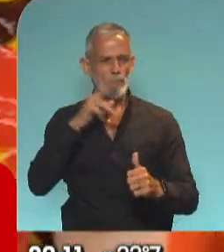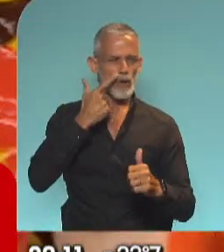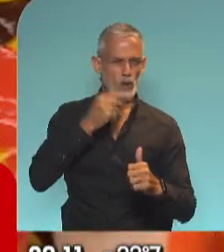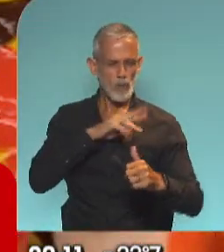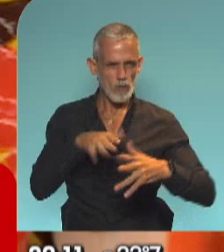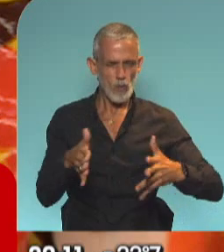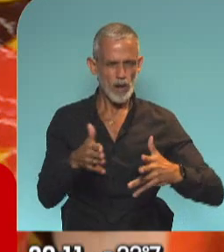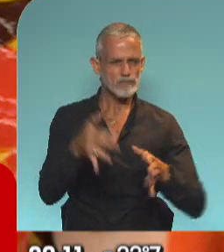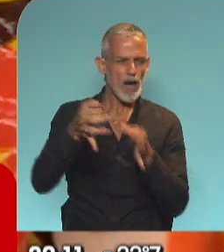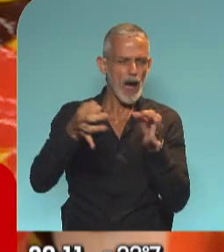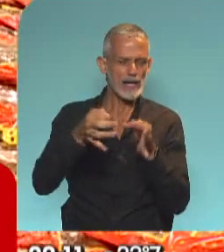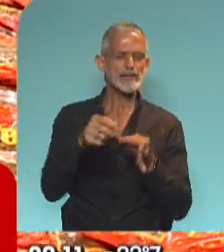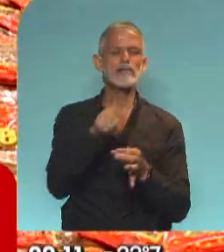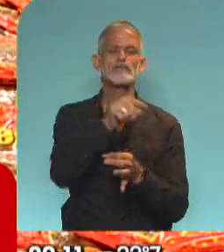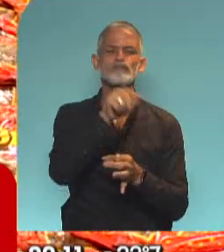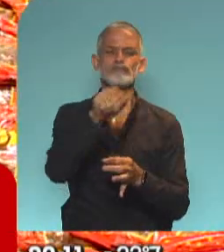analizar algunas